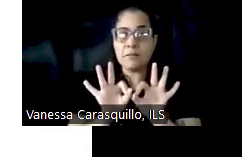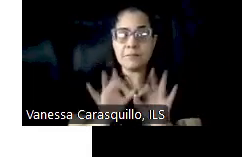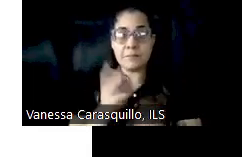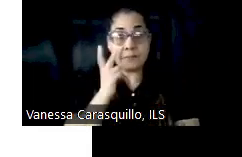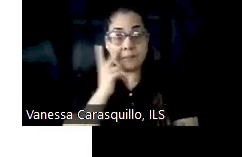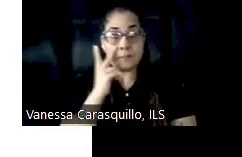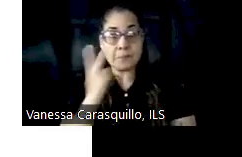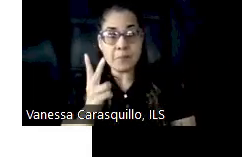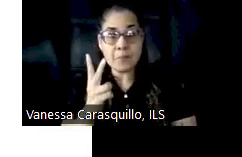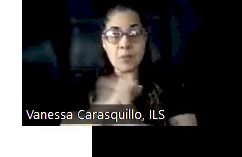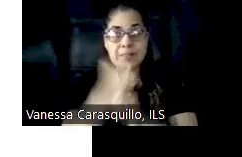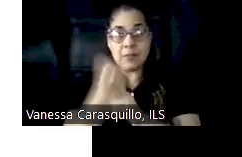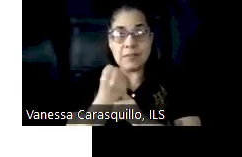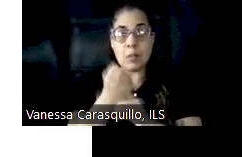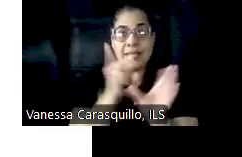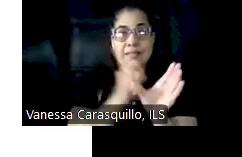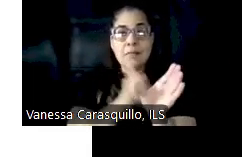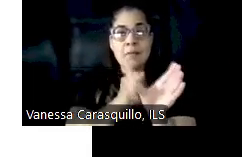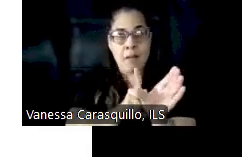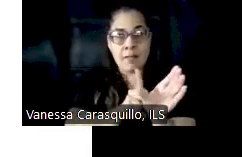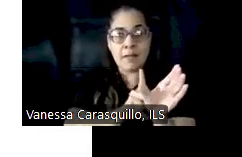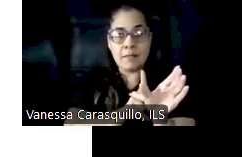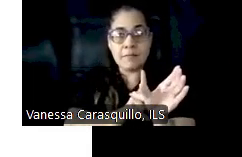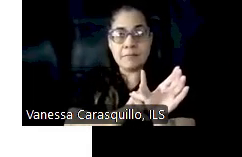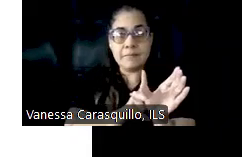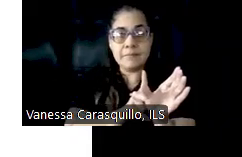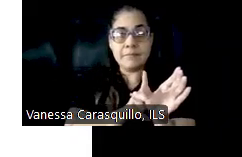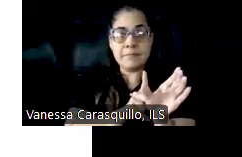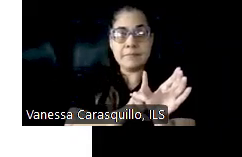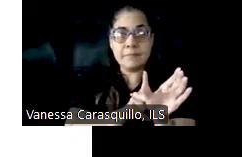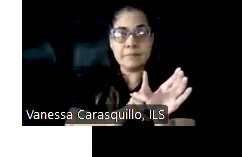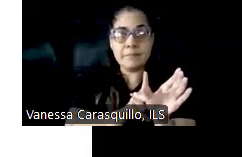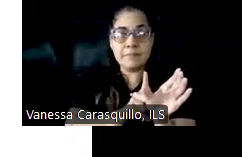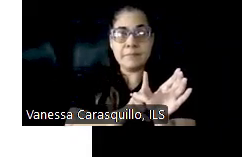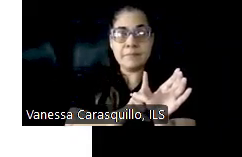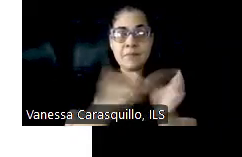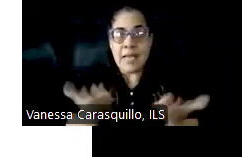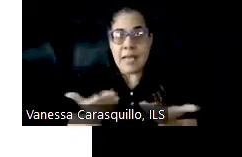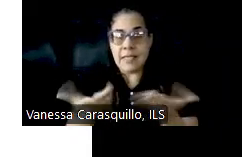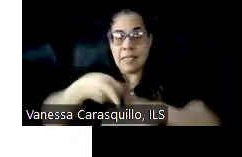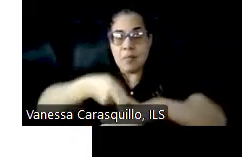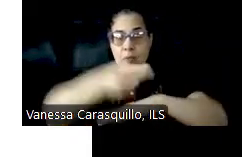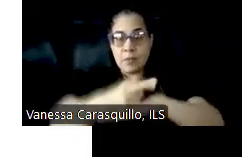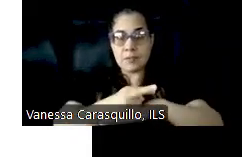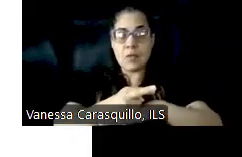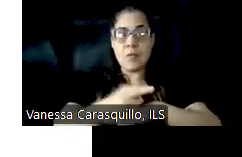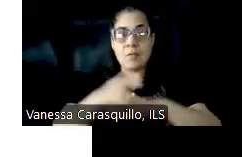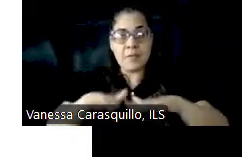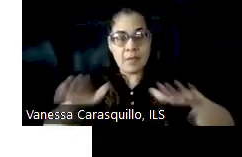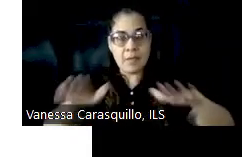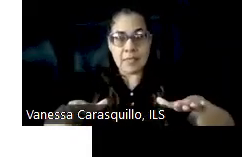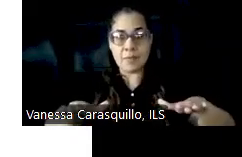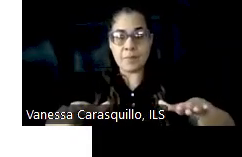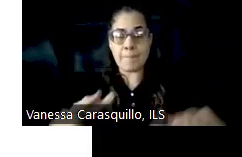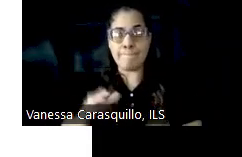prevalencia de las condiciones psiquiátricas en Puerto Rico en la población pediátrica, donde